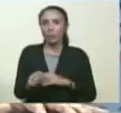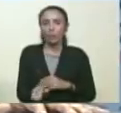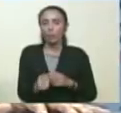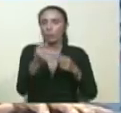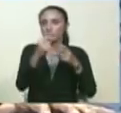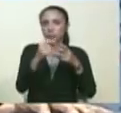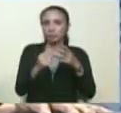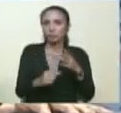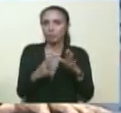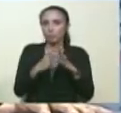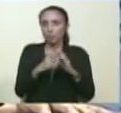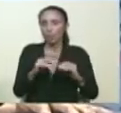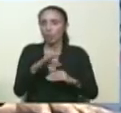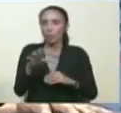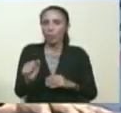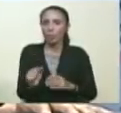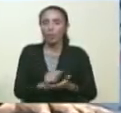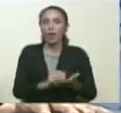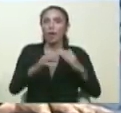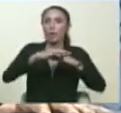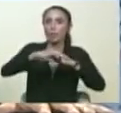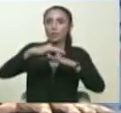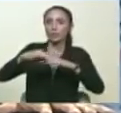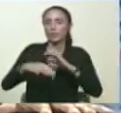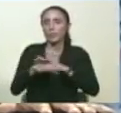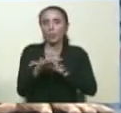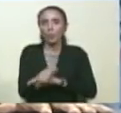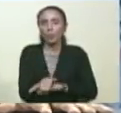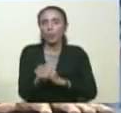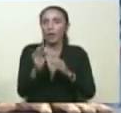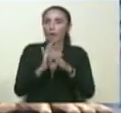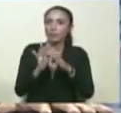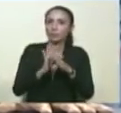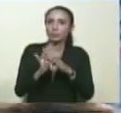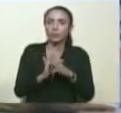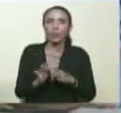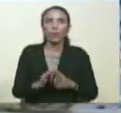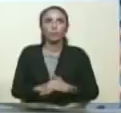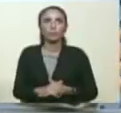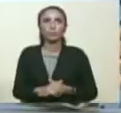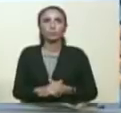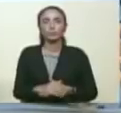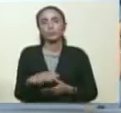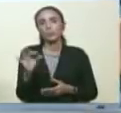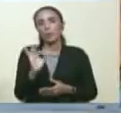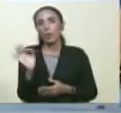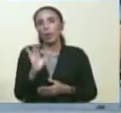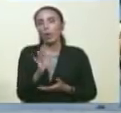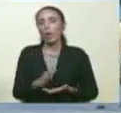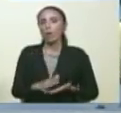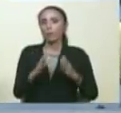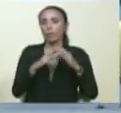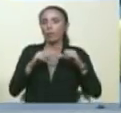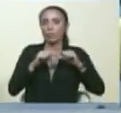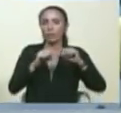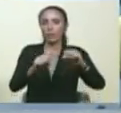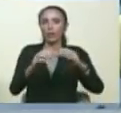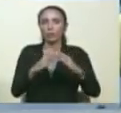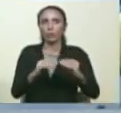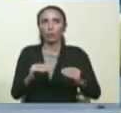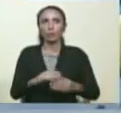comprar. Voy a los mercados municipales que deben funcionar. O voy a un supermercado, un abasto. Y ya nos quitamos de